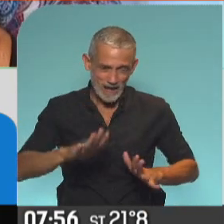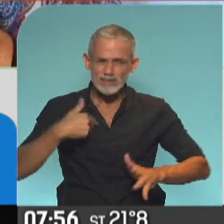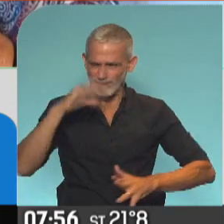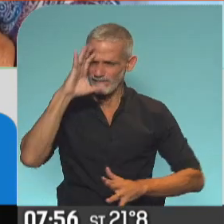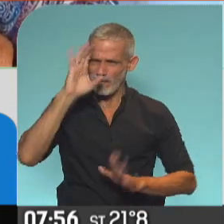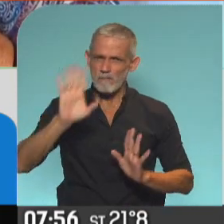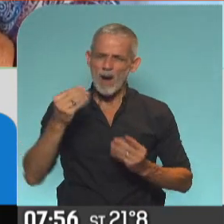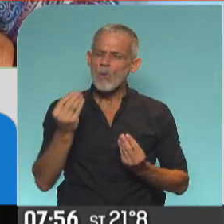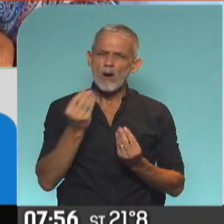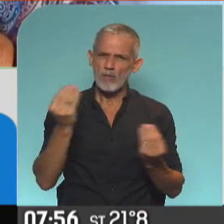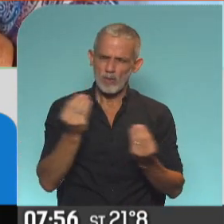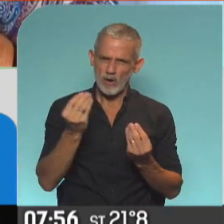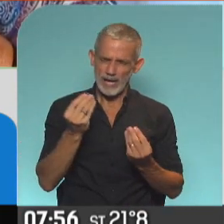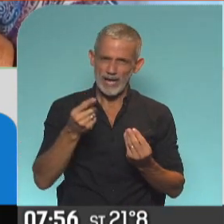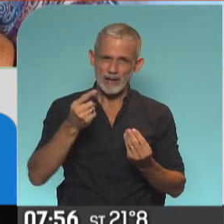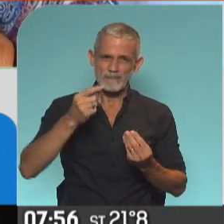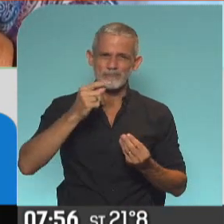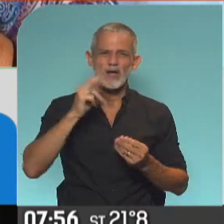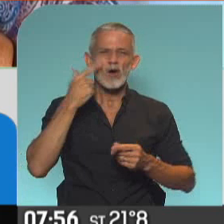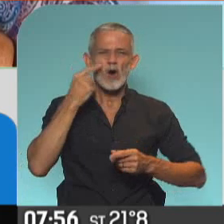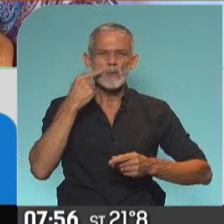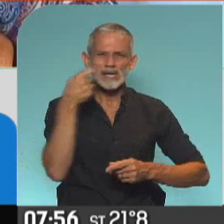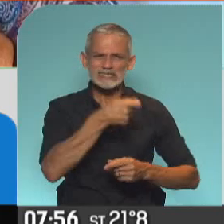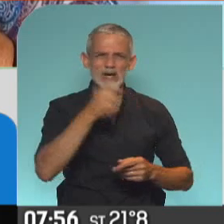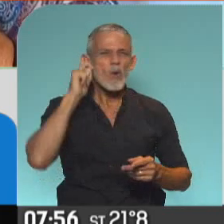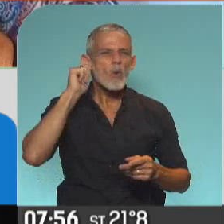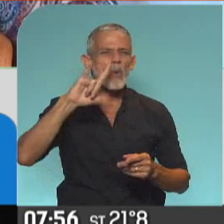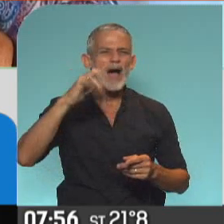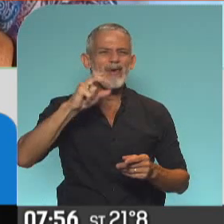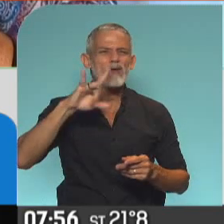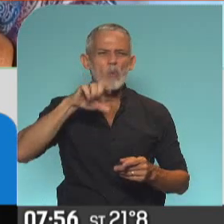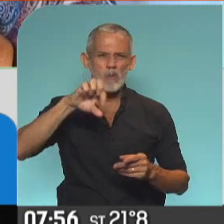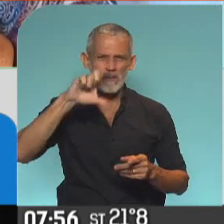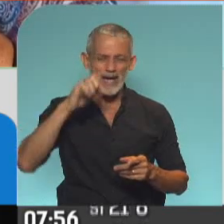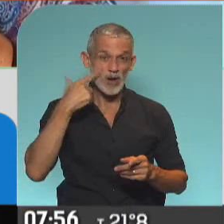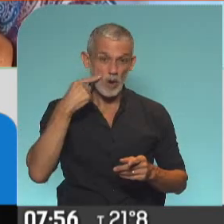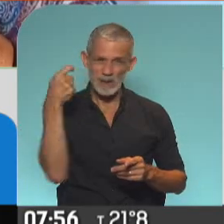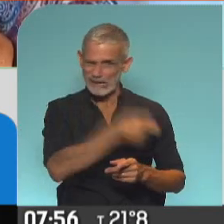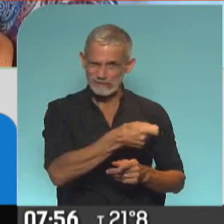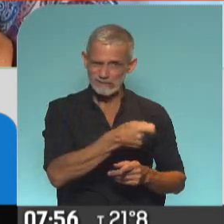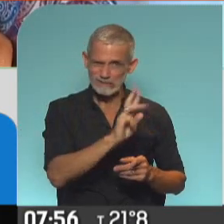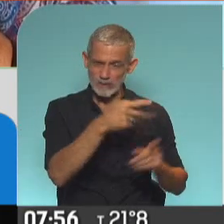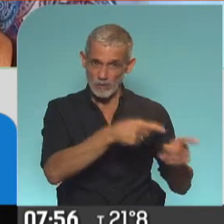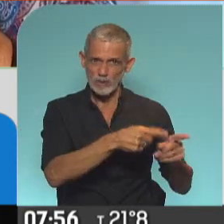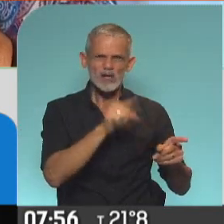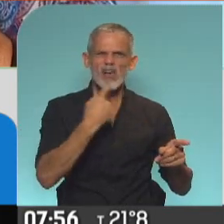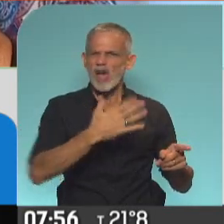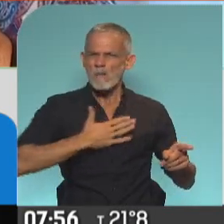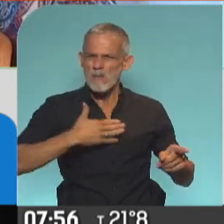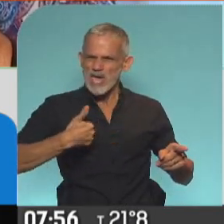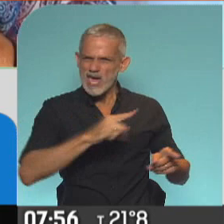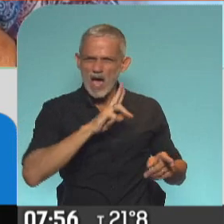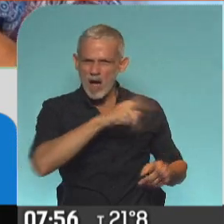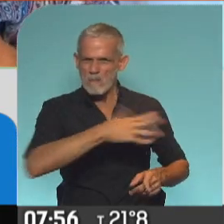recordar que el femicida de Guadalupe, el femicida de Guadalupe decía, es mía, es mía,